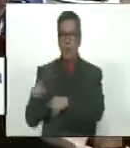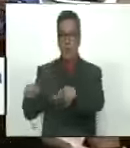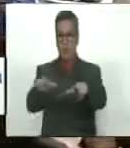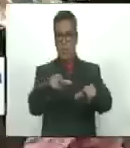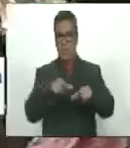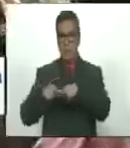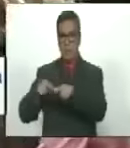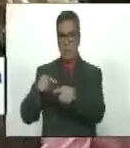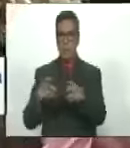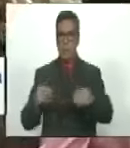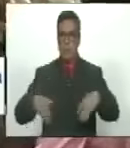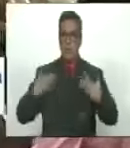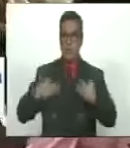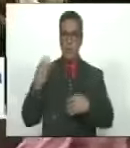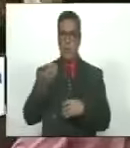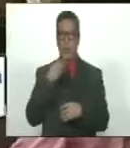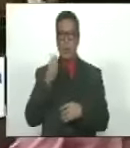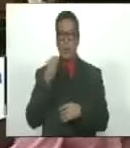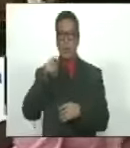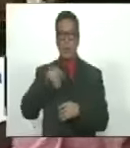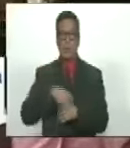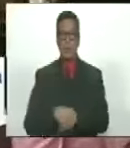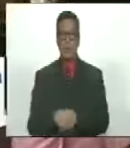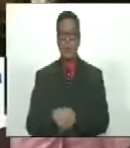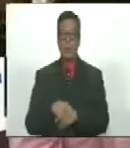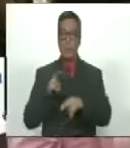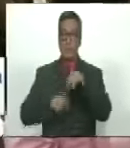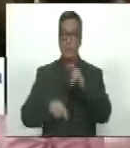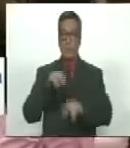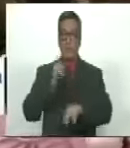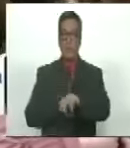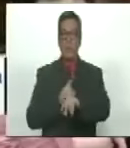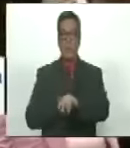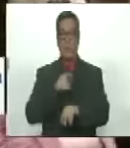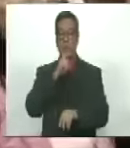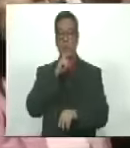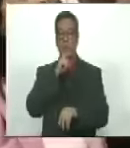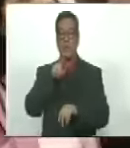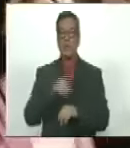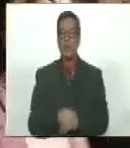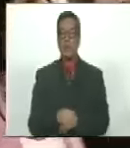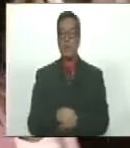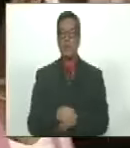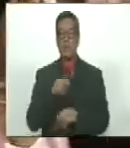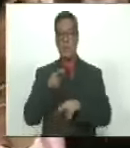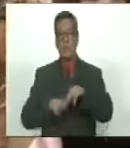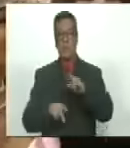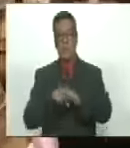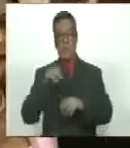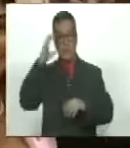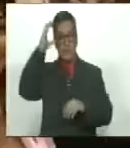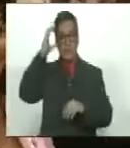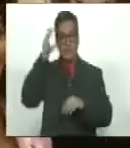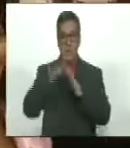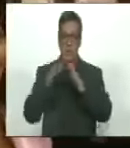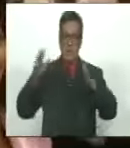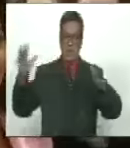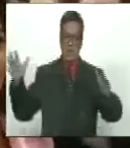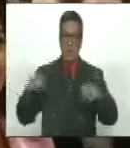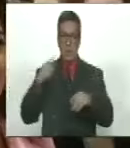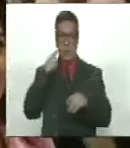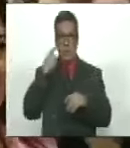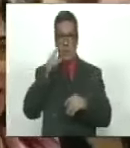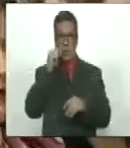espacio que nos llena de emoción a los jóvenes que se forman en tiempos de dificultades, pero que nos crecemos con una conciencia enorme,